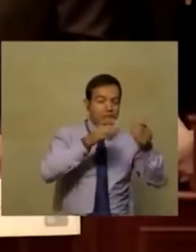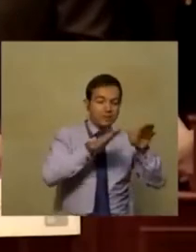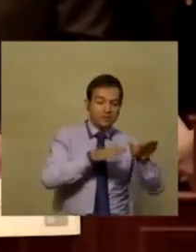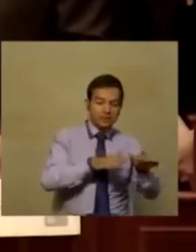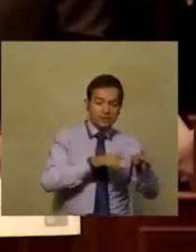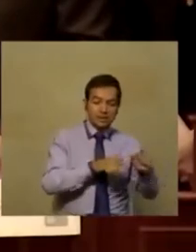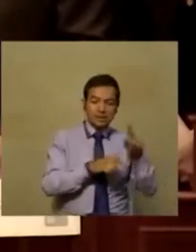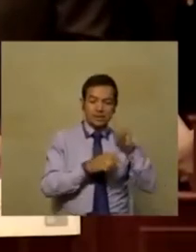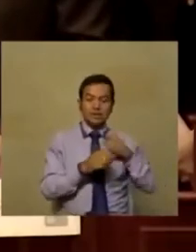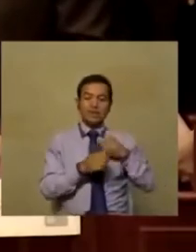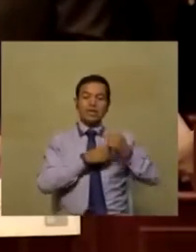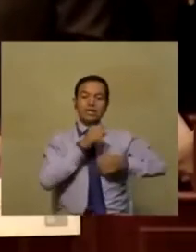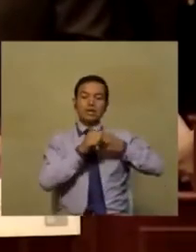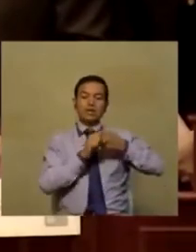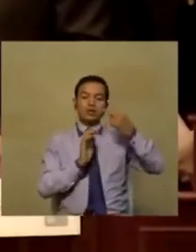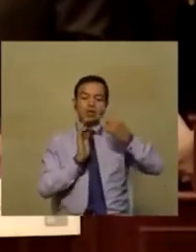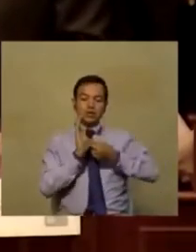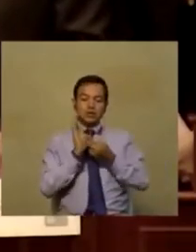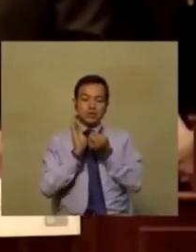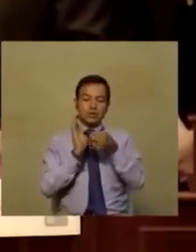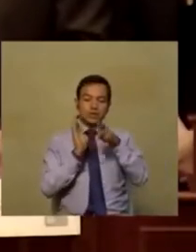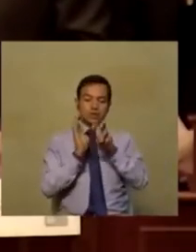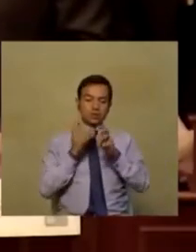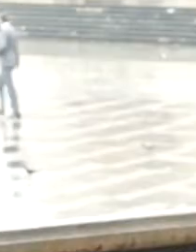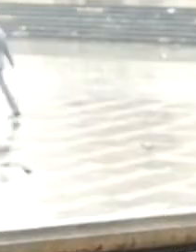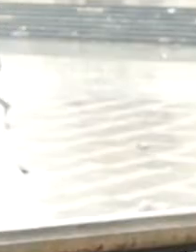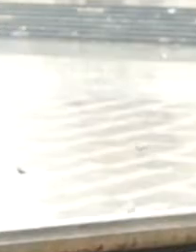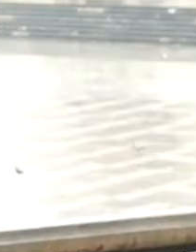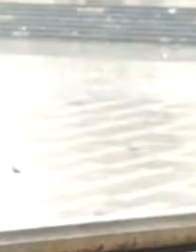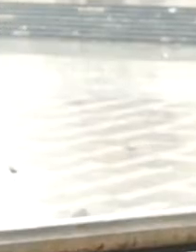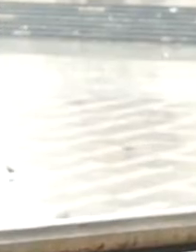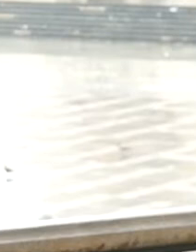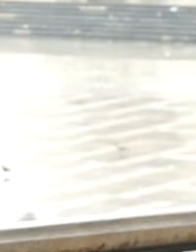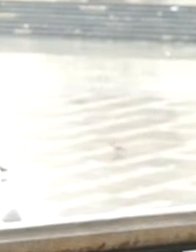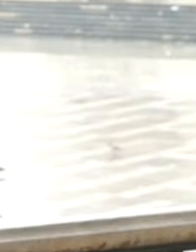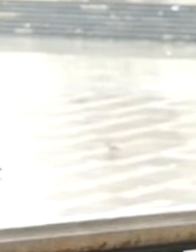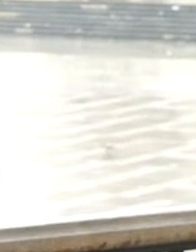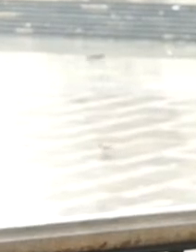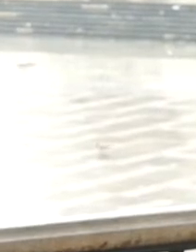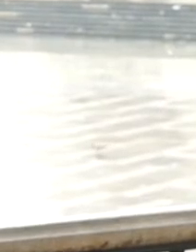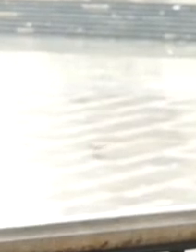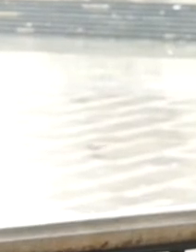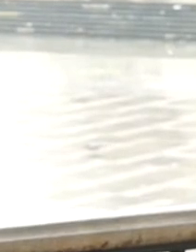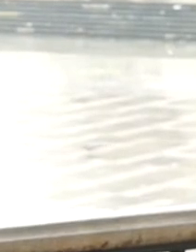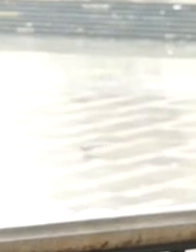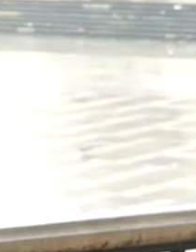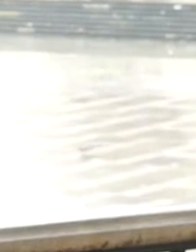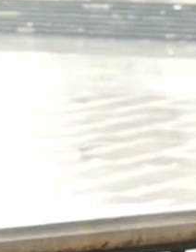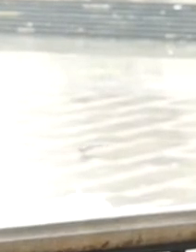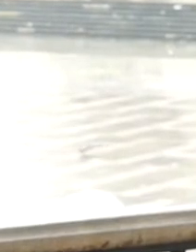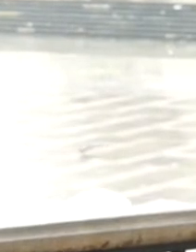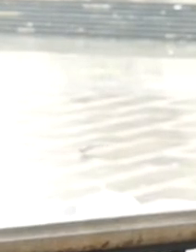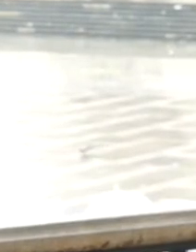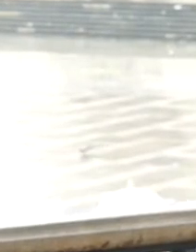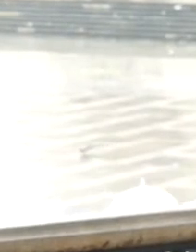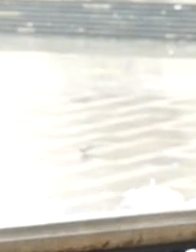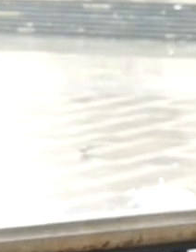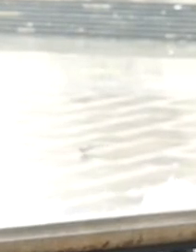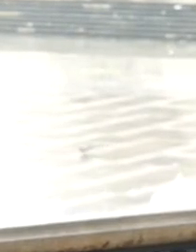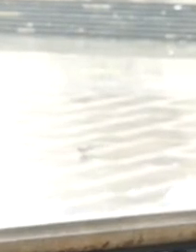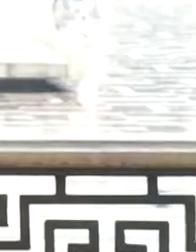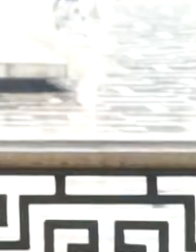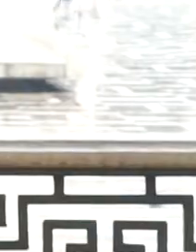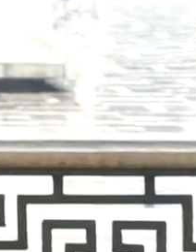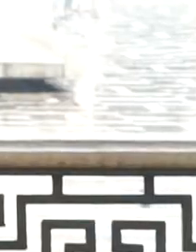y Rodrigo Lara, presidente de la Cámara de Representantes. Durante la jornada fueron escuchadas las voces de los representantes de las víctimas del conflicto